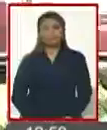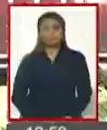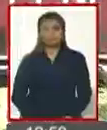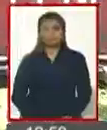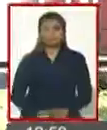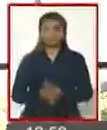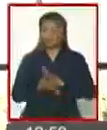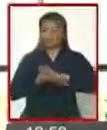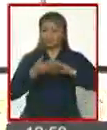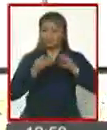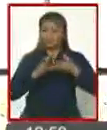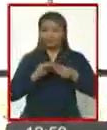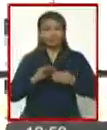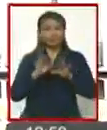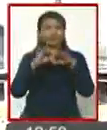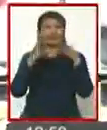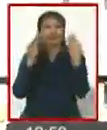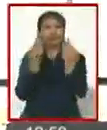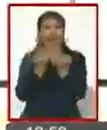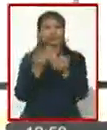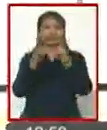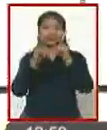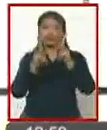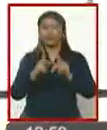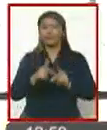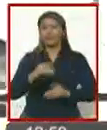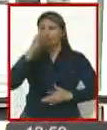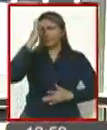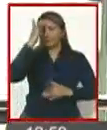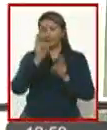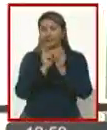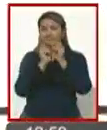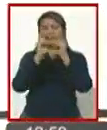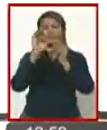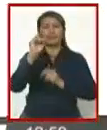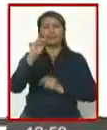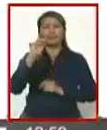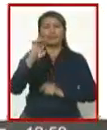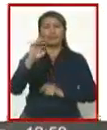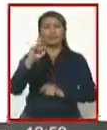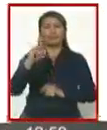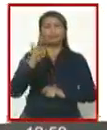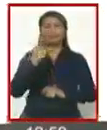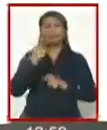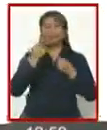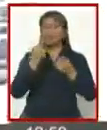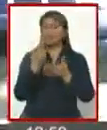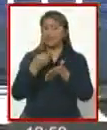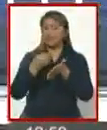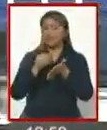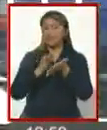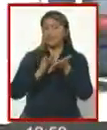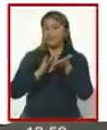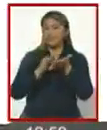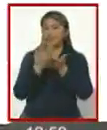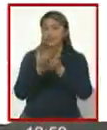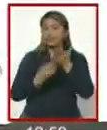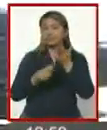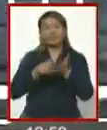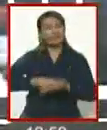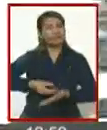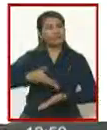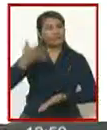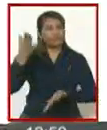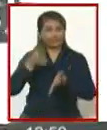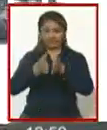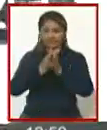Muy bien, le contamos ahora que los familiares de pacientes con cáncer en el hospital oncológico denuncian que los gastos de tratamientos médicos son elevados